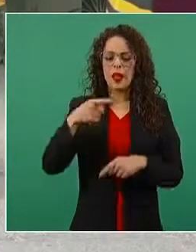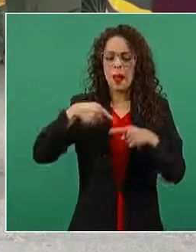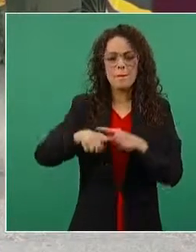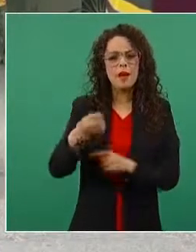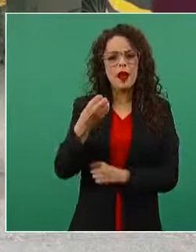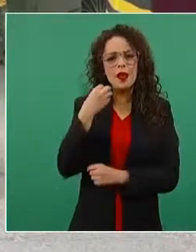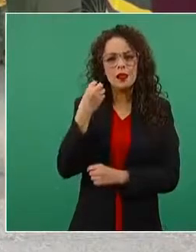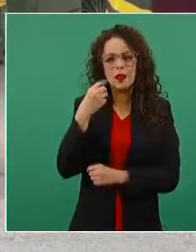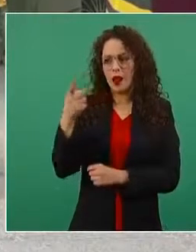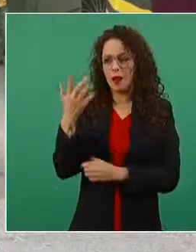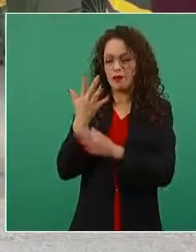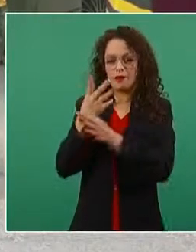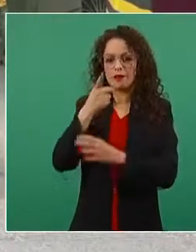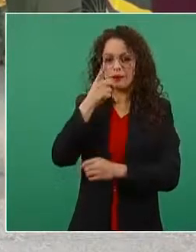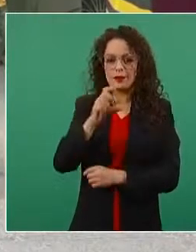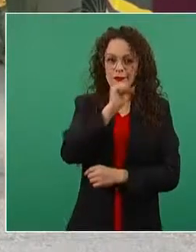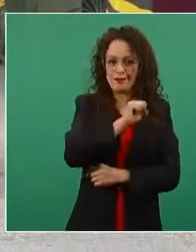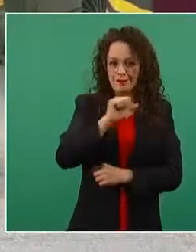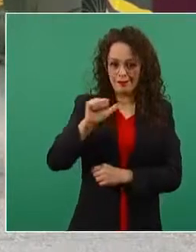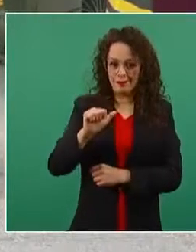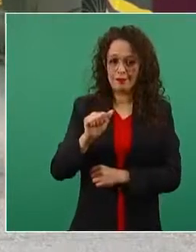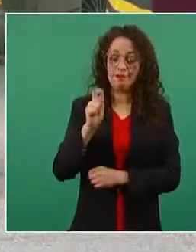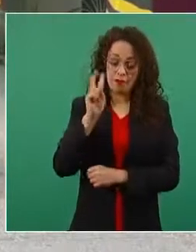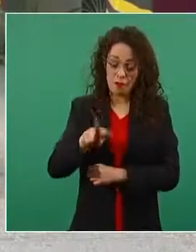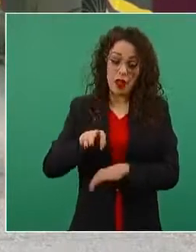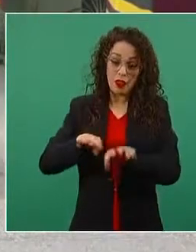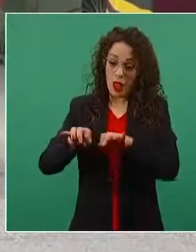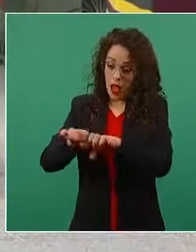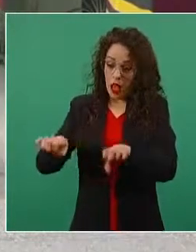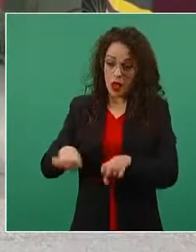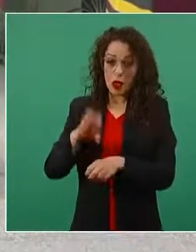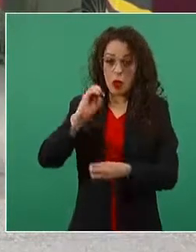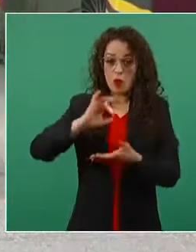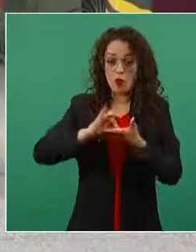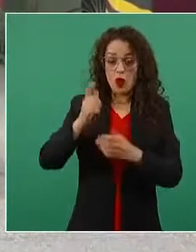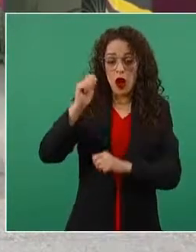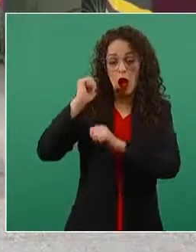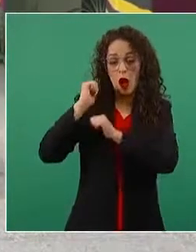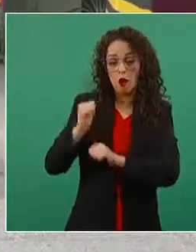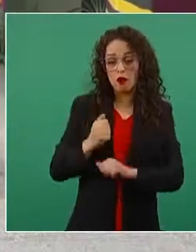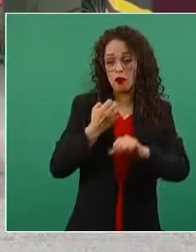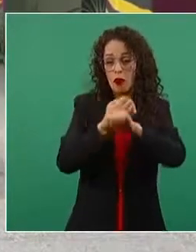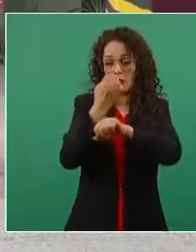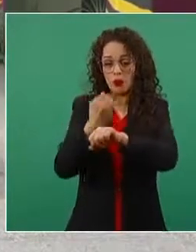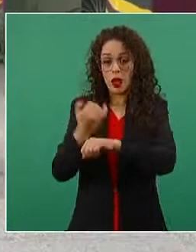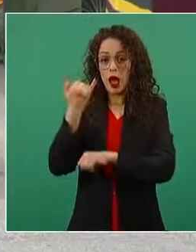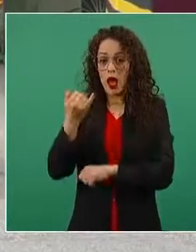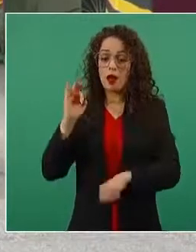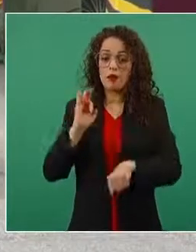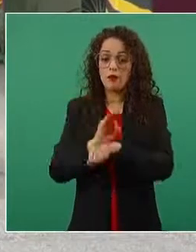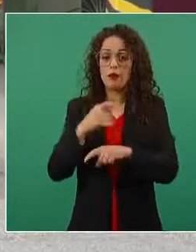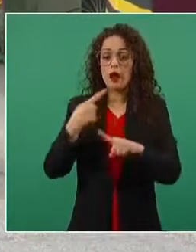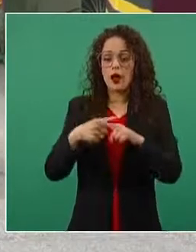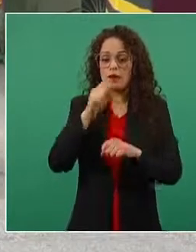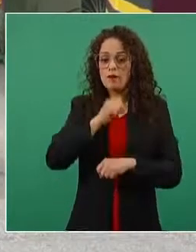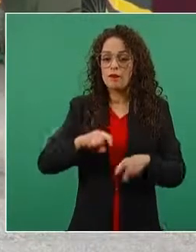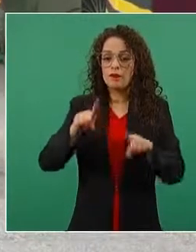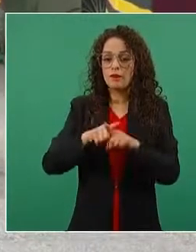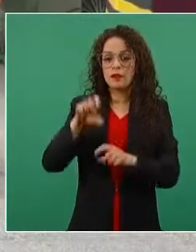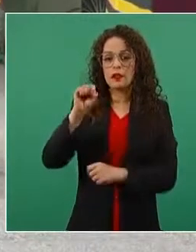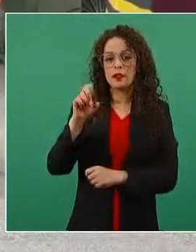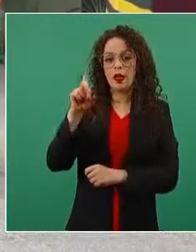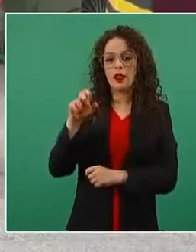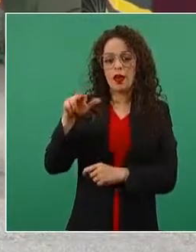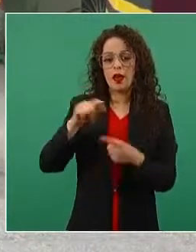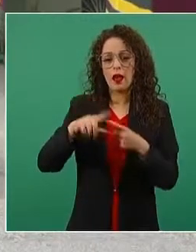conferencia, el trabajo en equipo. Agradecer a las autoridades estatales y desde luego el soporte por las Fuerzas Armadas. En esta ocasión también nos